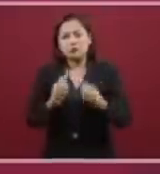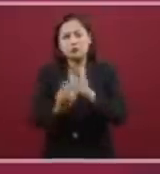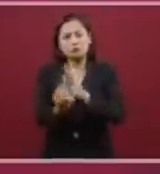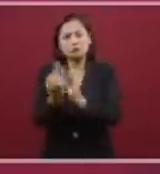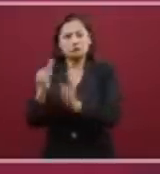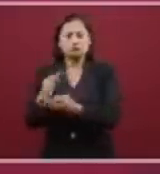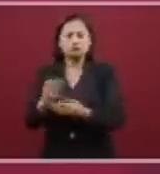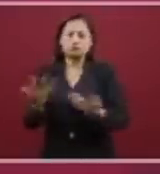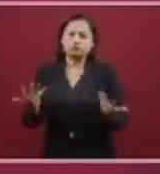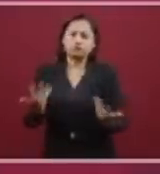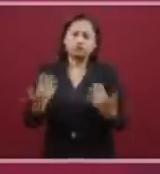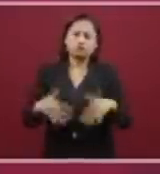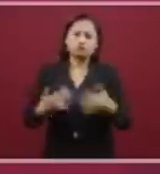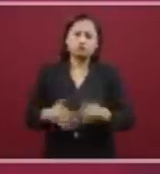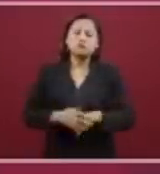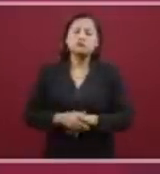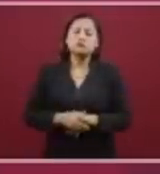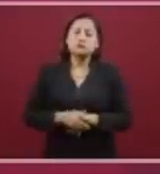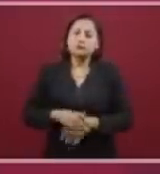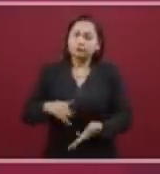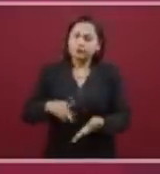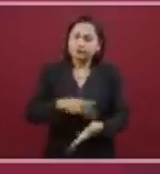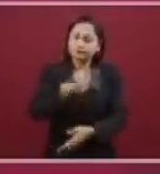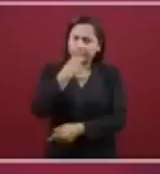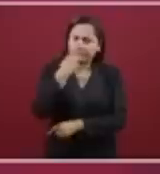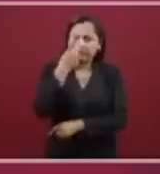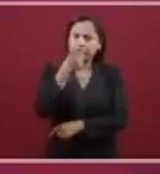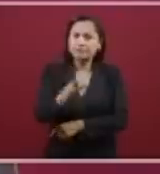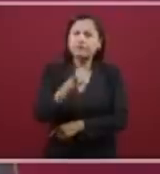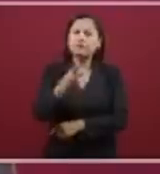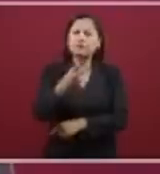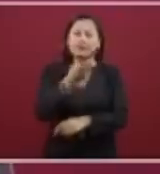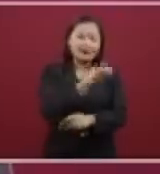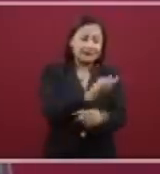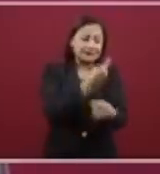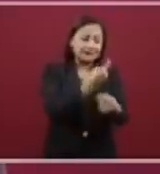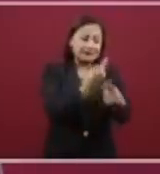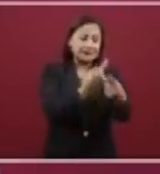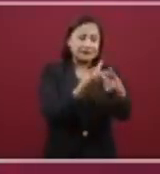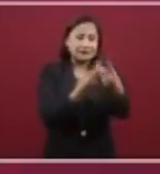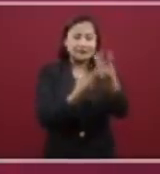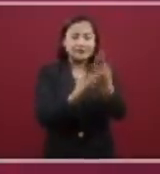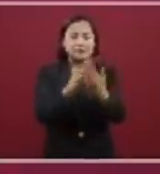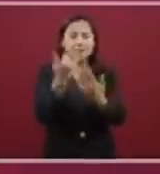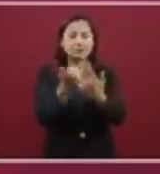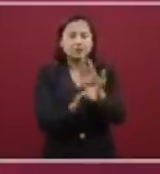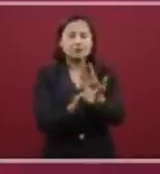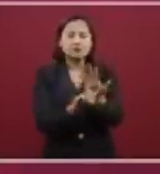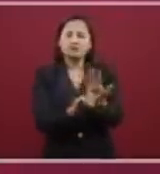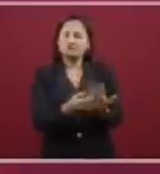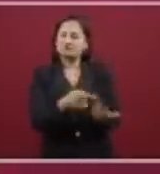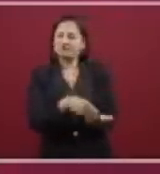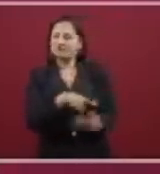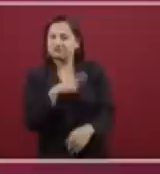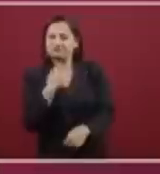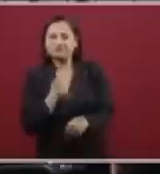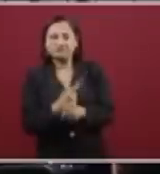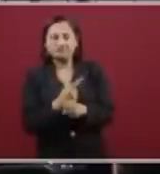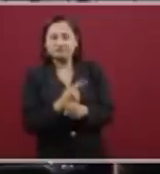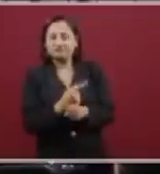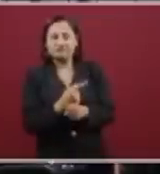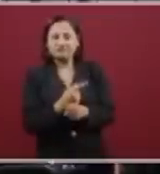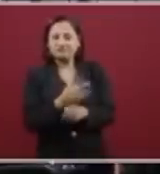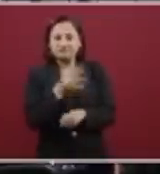solos cualquiera de estos asuntos era suficiente para el autor sea el proyecto aunque no son los únicos